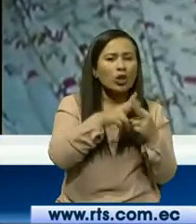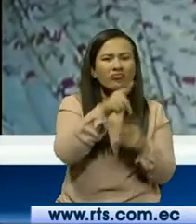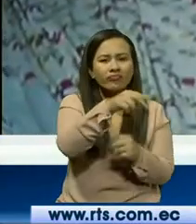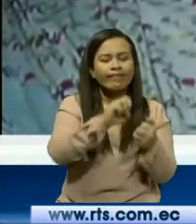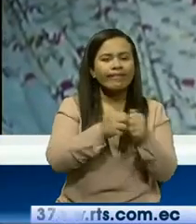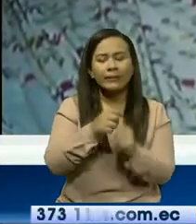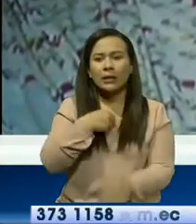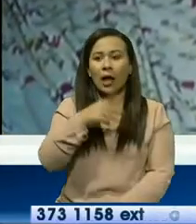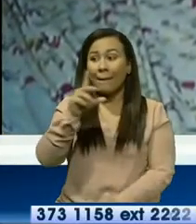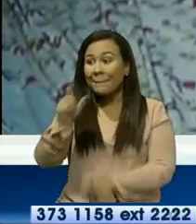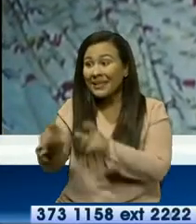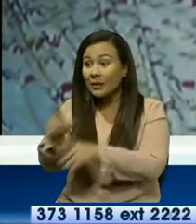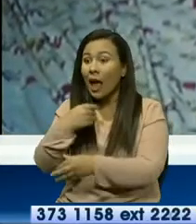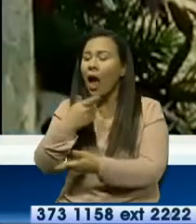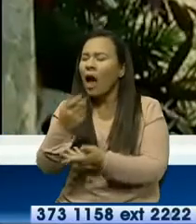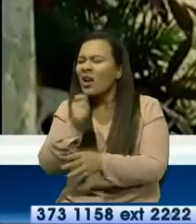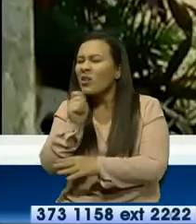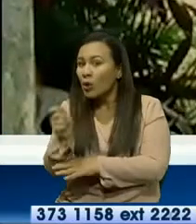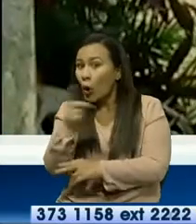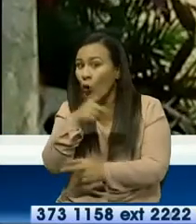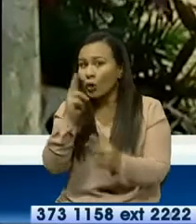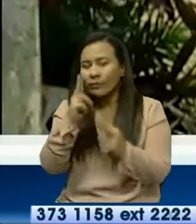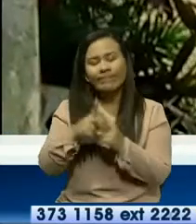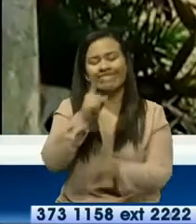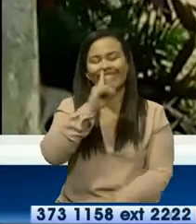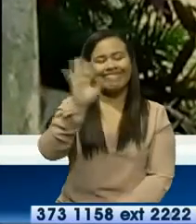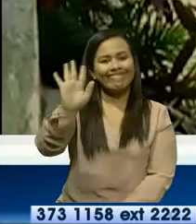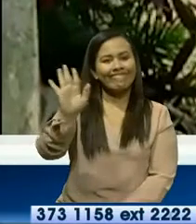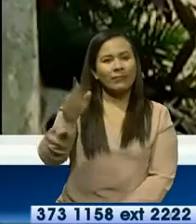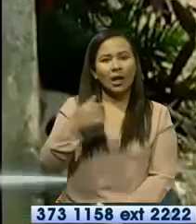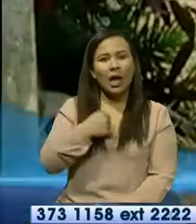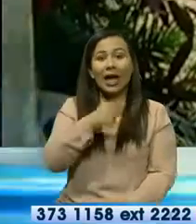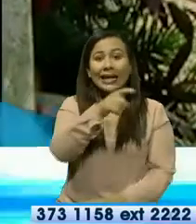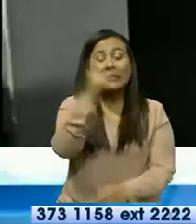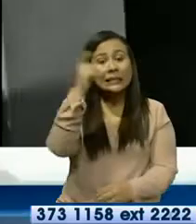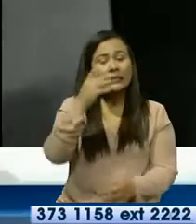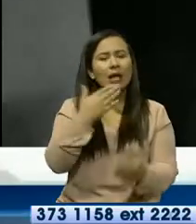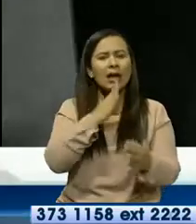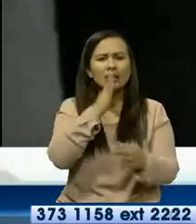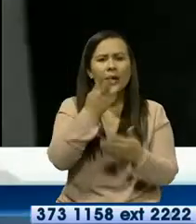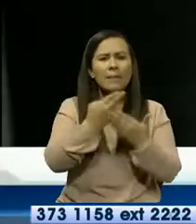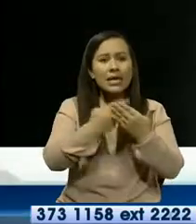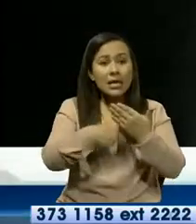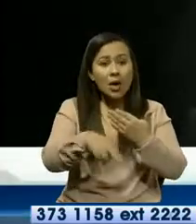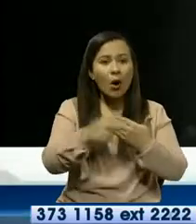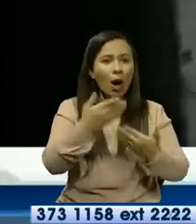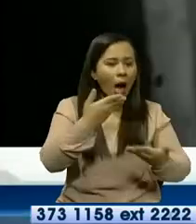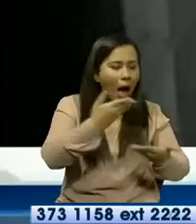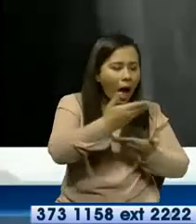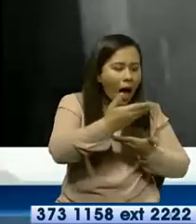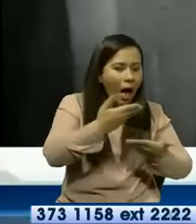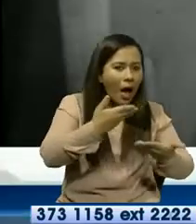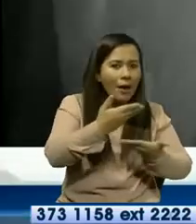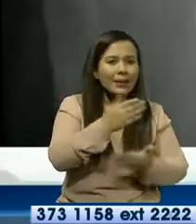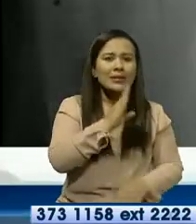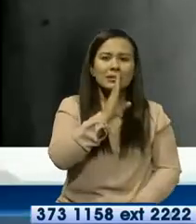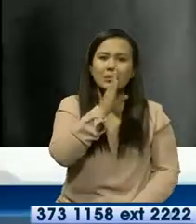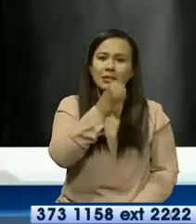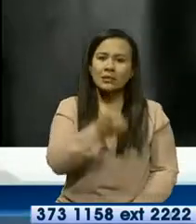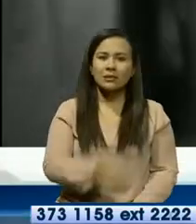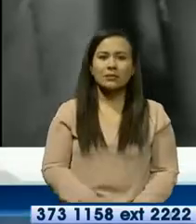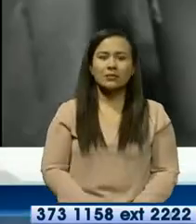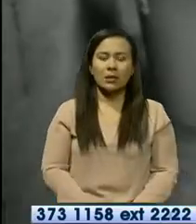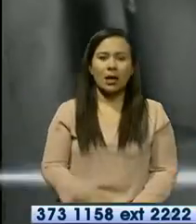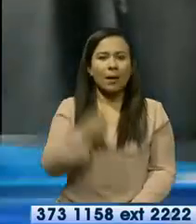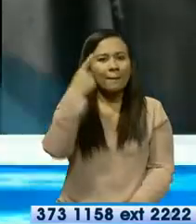prefieren casi ni opinar del tema. Hay que tener diálogos con los hijos y hacia los padres, para uno